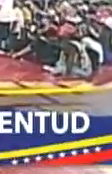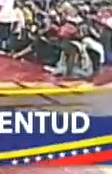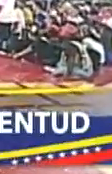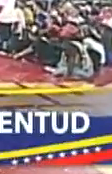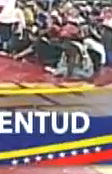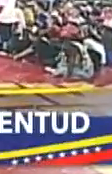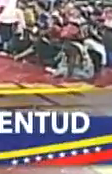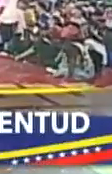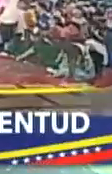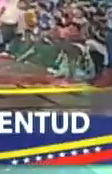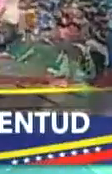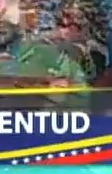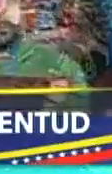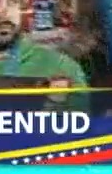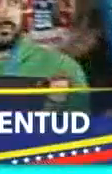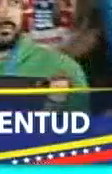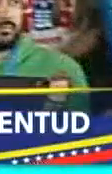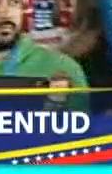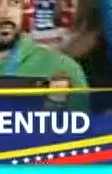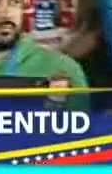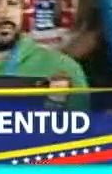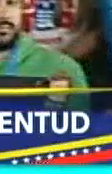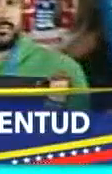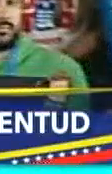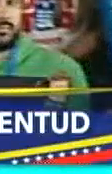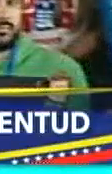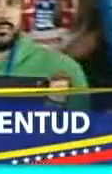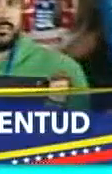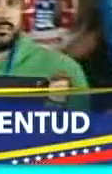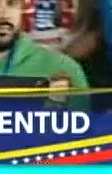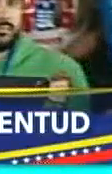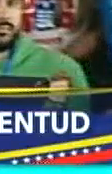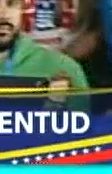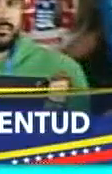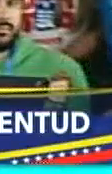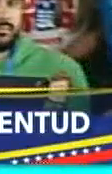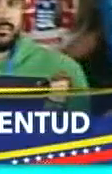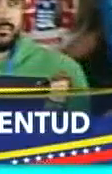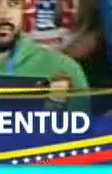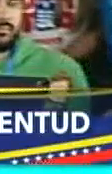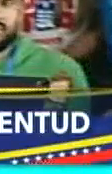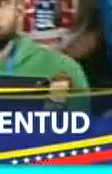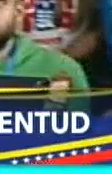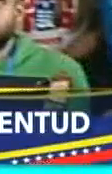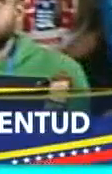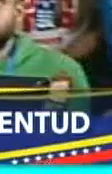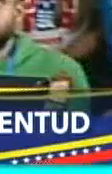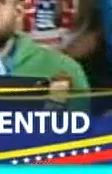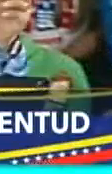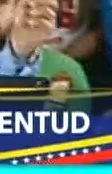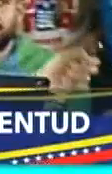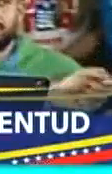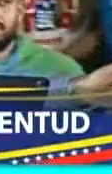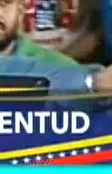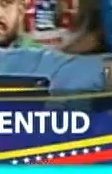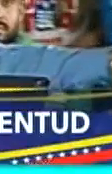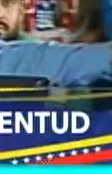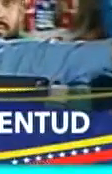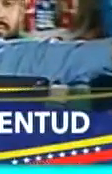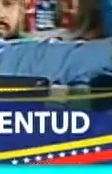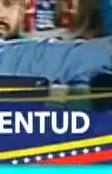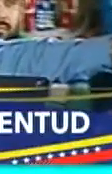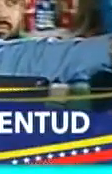mañana mismo en la mañana, vayan al Palacio de Miraflores a una reunión con la presencia de Mervin, de